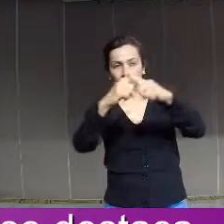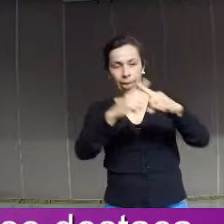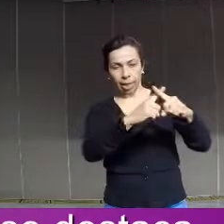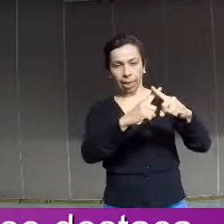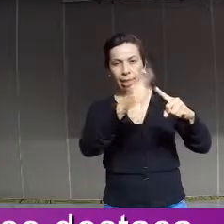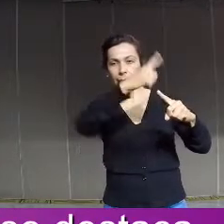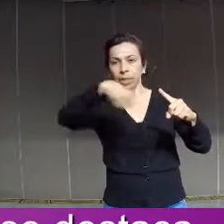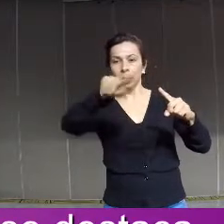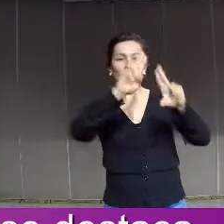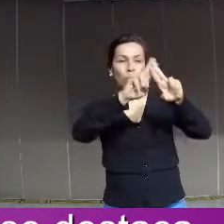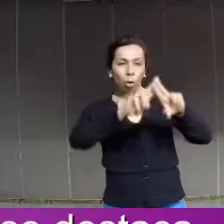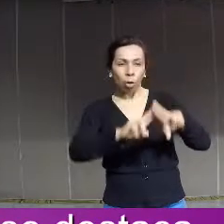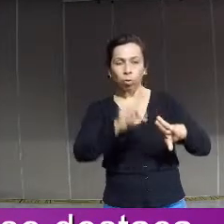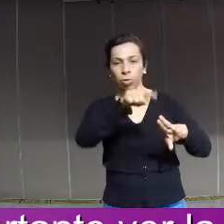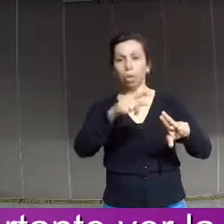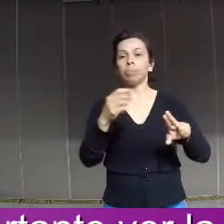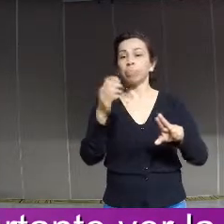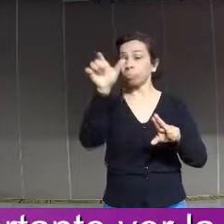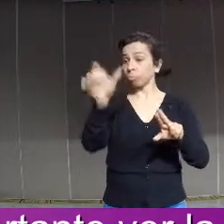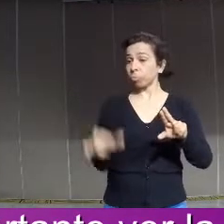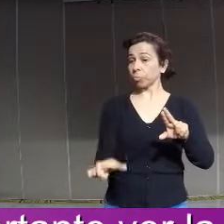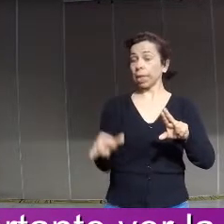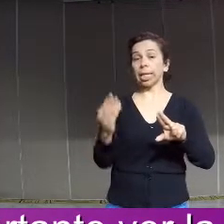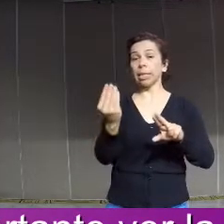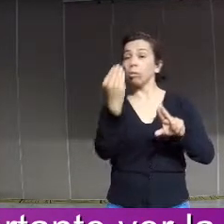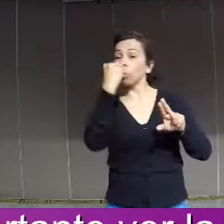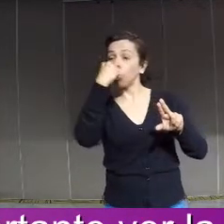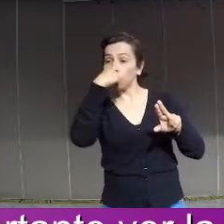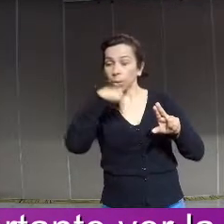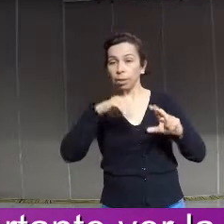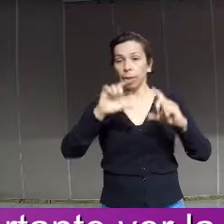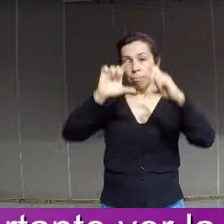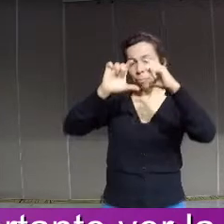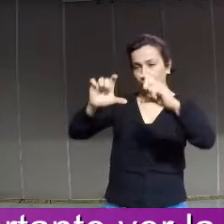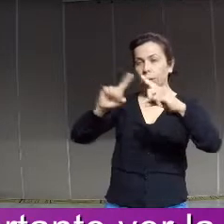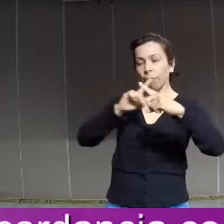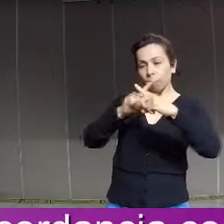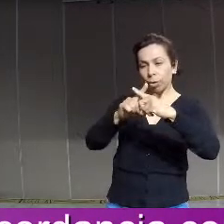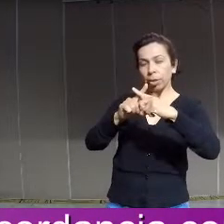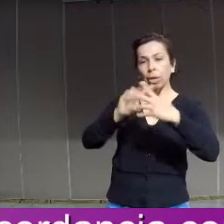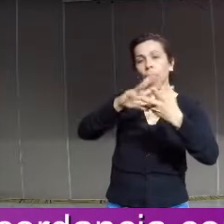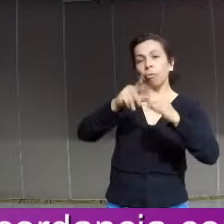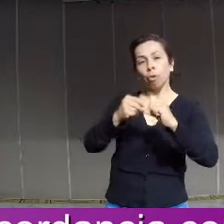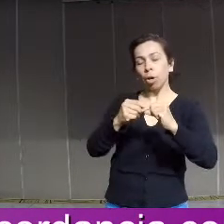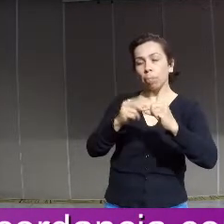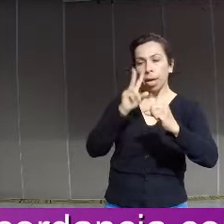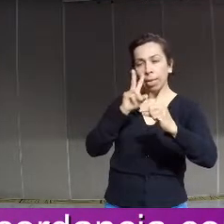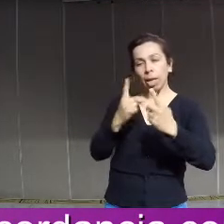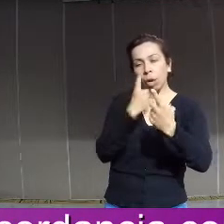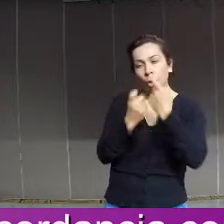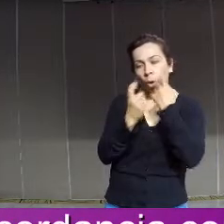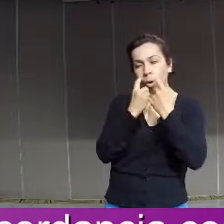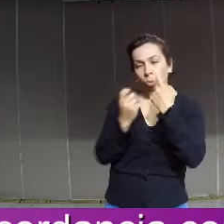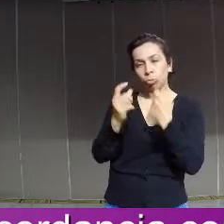da de comer a un paciente, entre el estudio y lo que observamos en el momento de alimentar, la sintomatología que trae